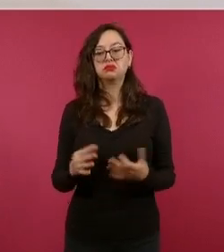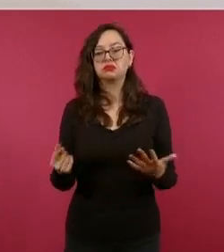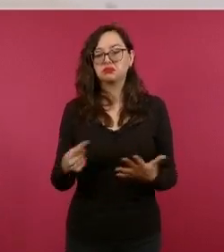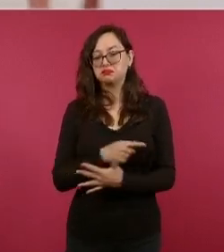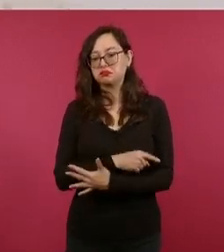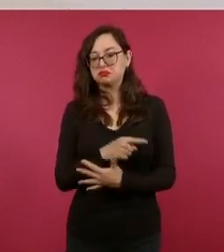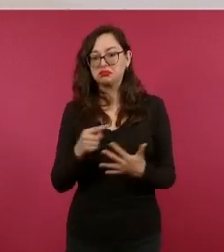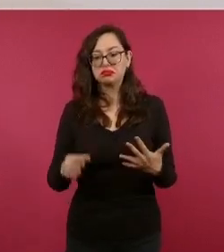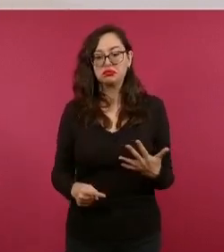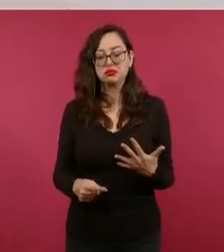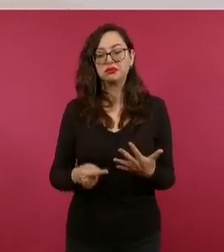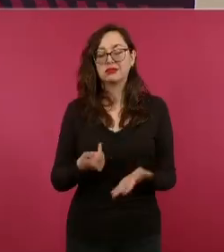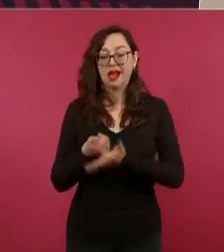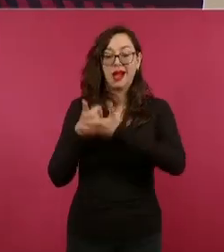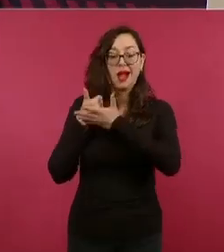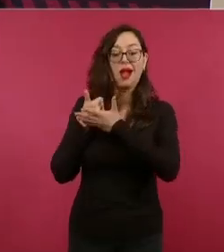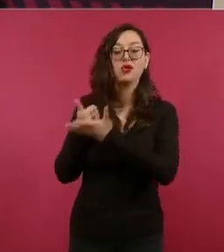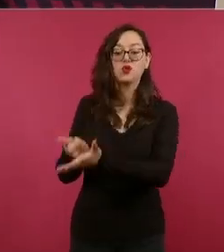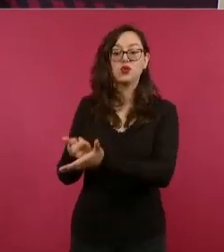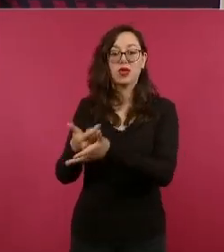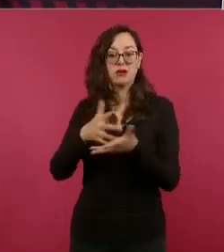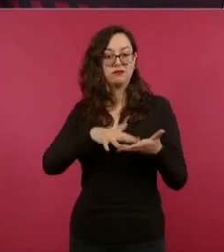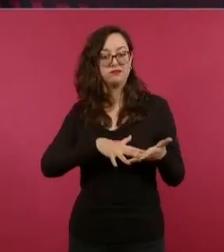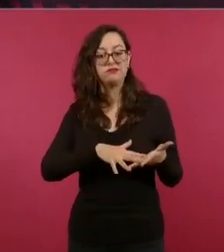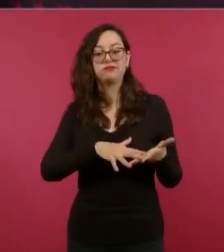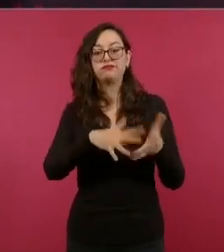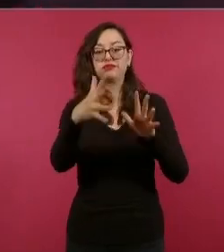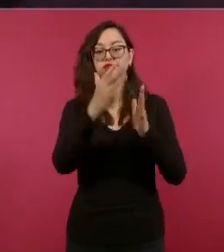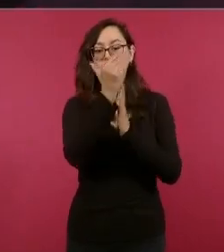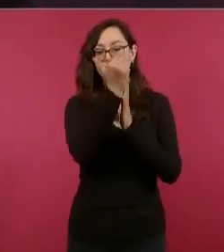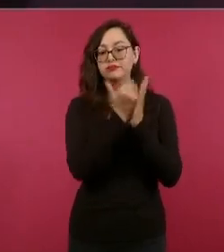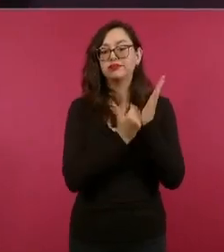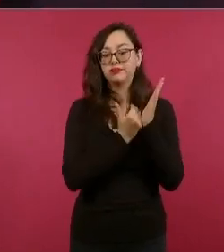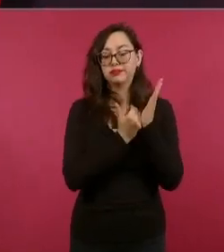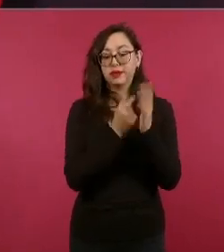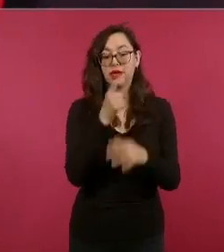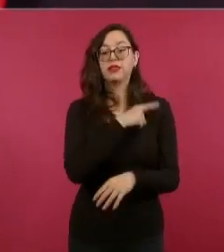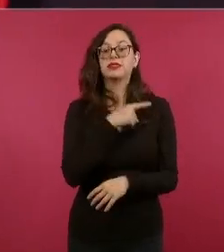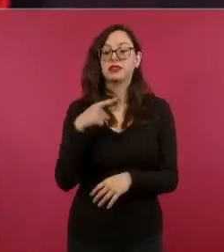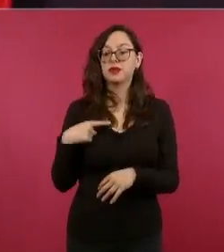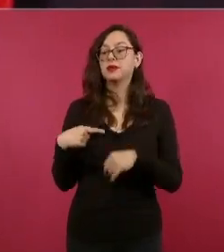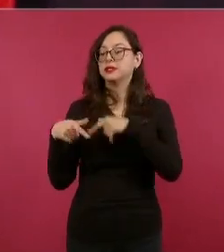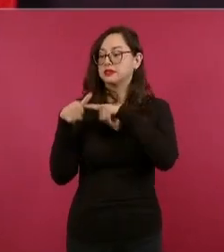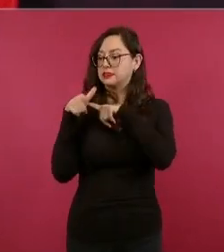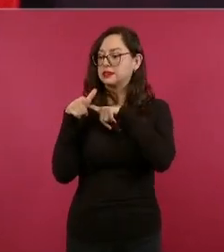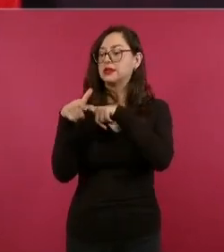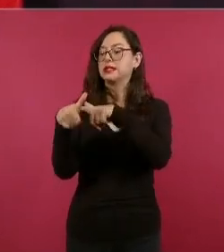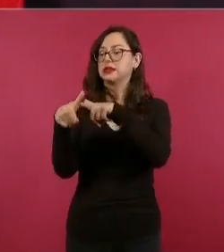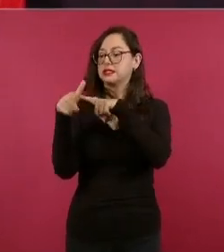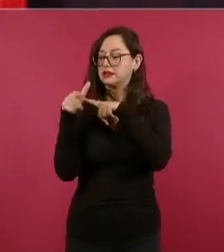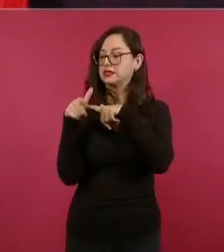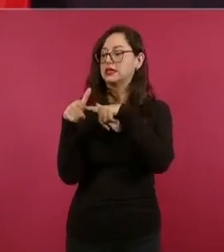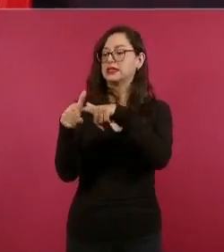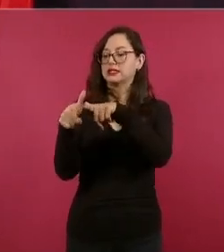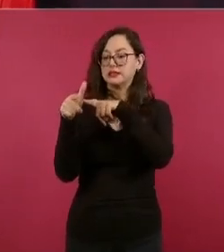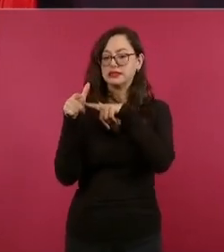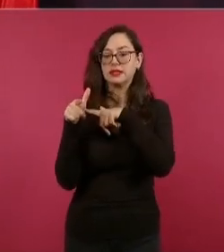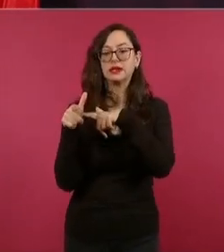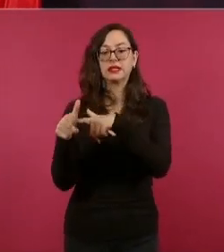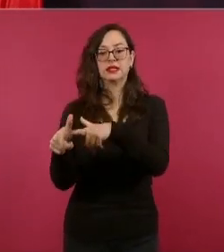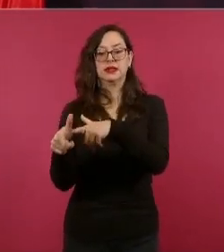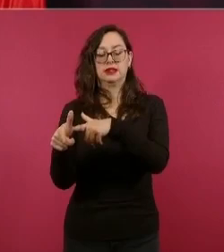todo eso ayuda mucho y eso hay que seguirlo haciendo. Y no pensar